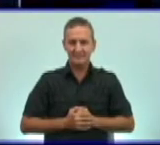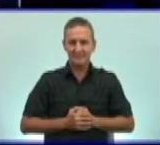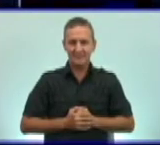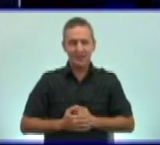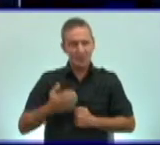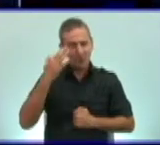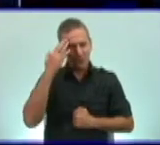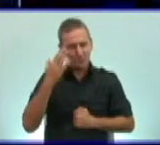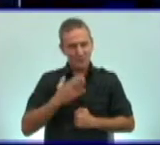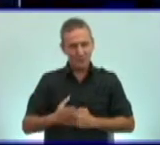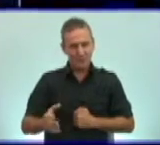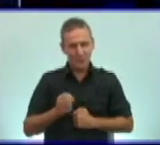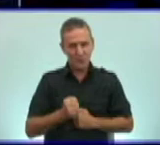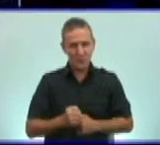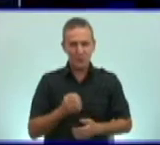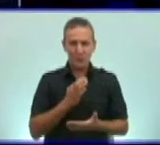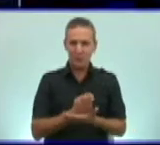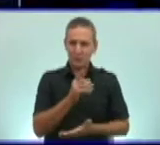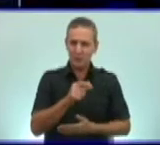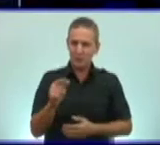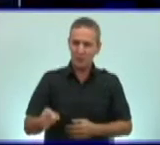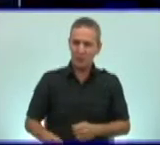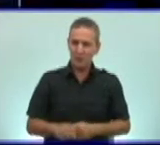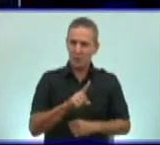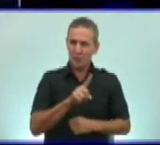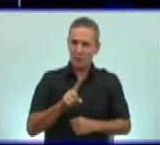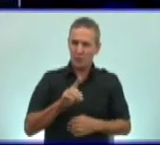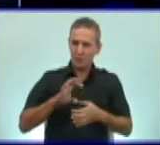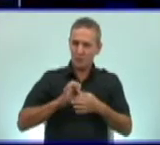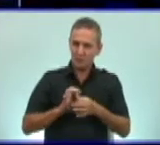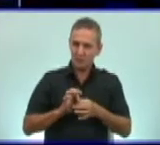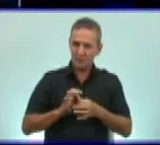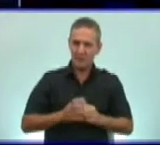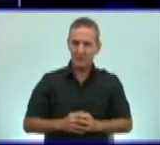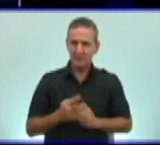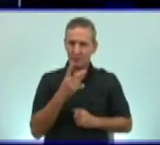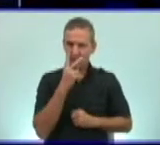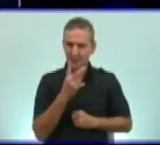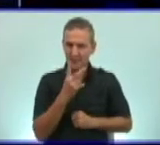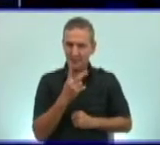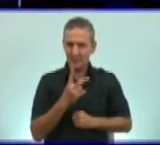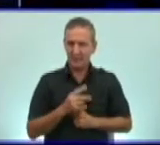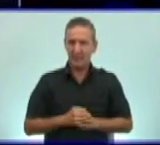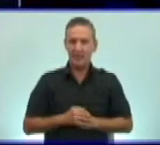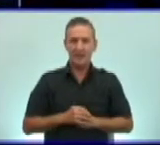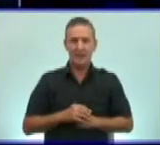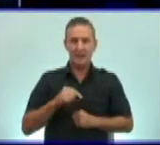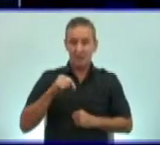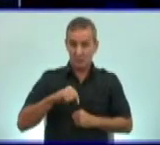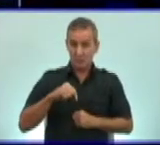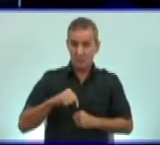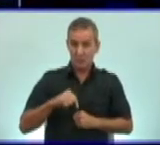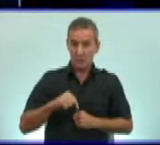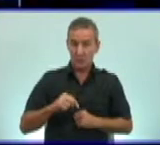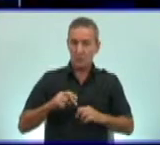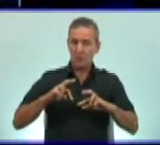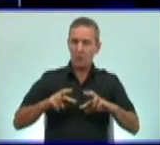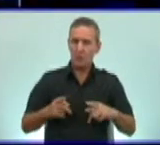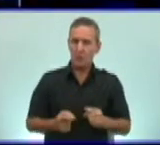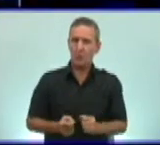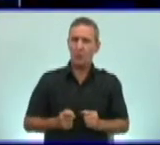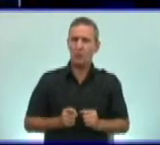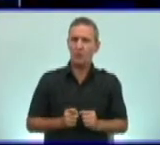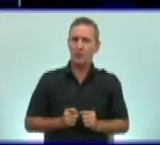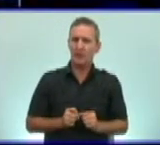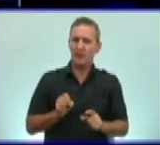Un saludo tengan todos los estudiantes de 11º grado. Como podrán observar, hoy reinauguramos el estudio